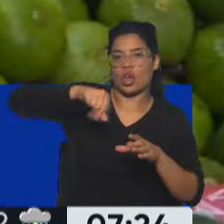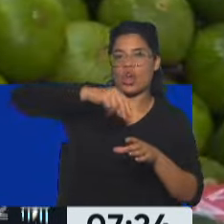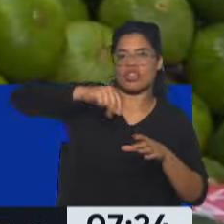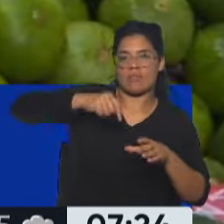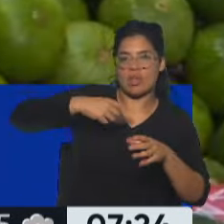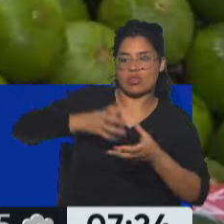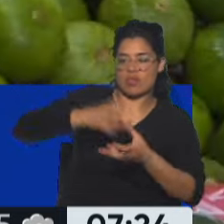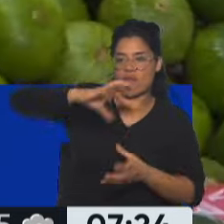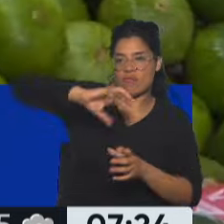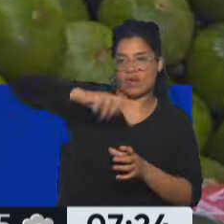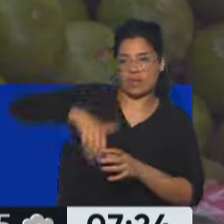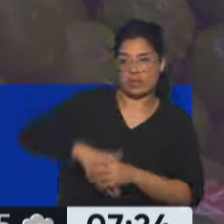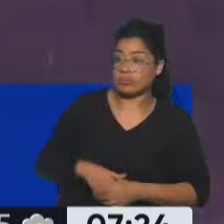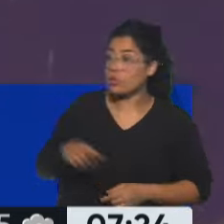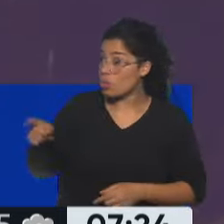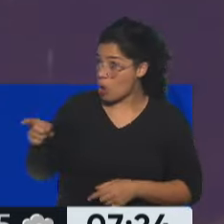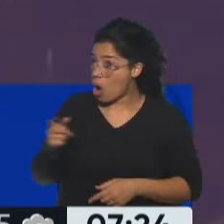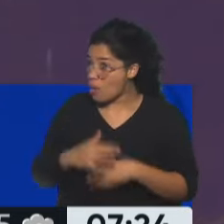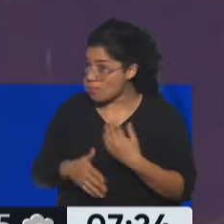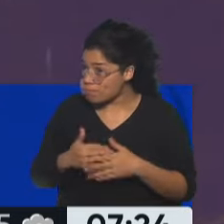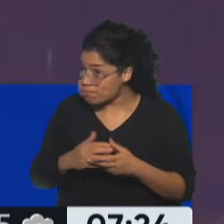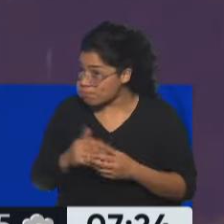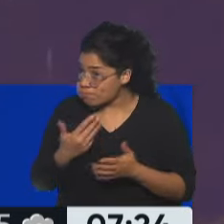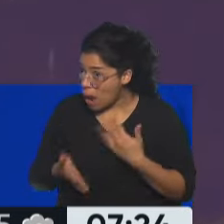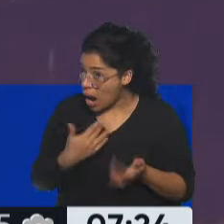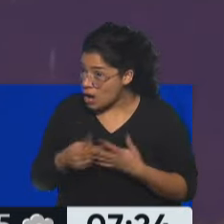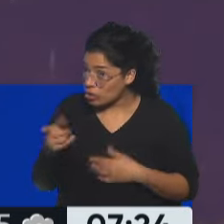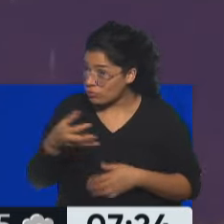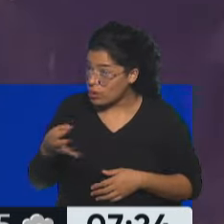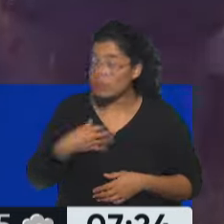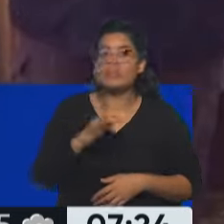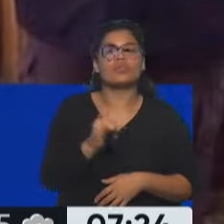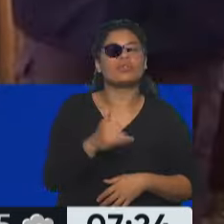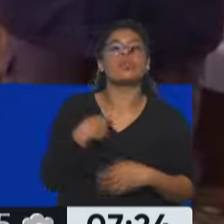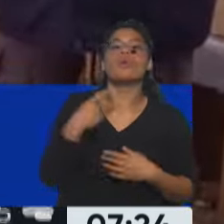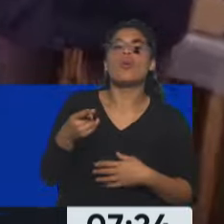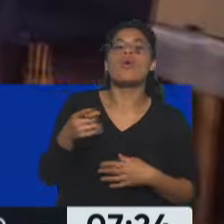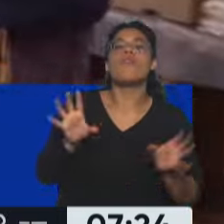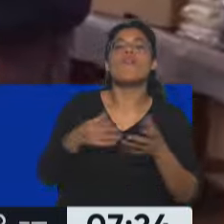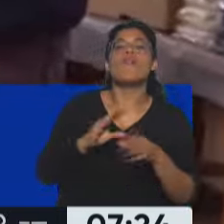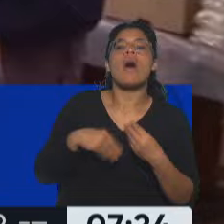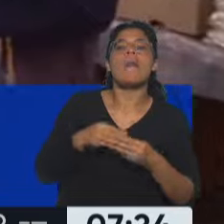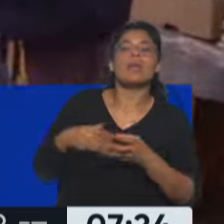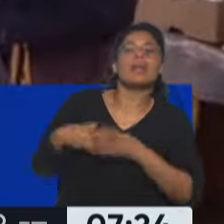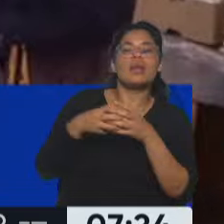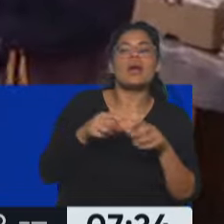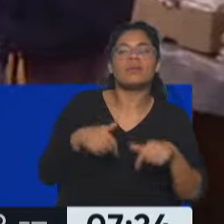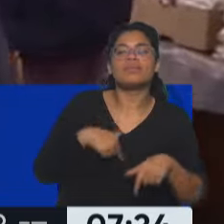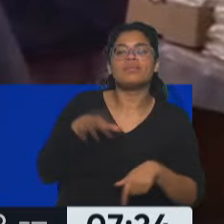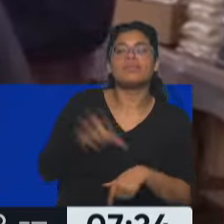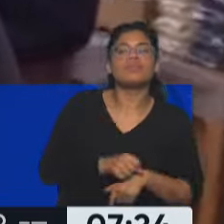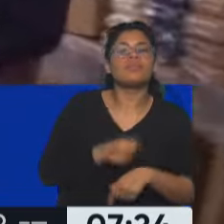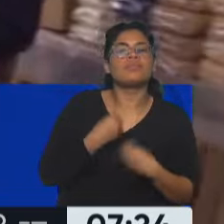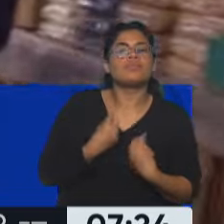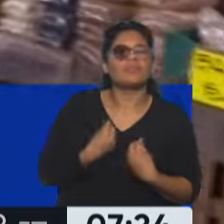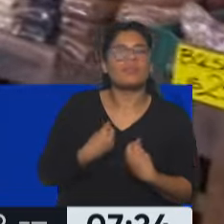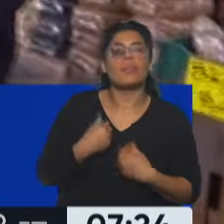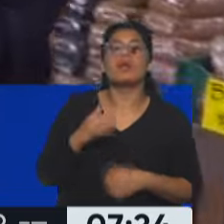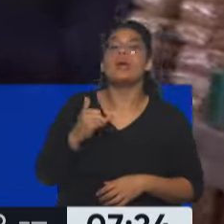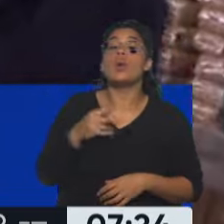Sí, sí. ¿Conservas? ¿Viene con el carrito? ¿Viene en familia? Sí, buscando precios. Por ejemplo, ¿qué encuentra acá en el mercado central? No, y buena